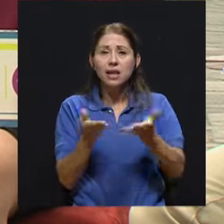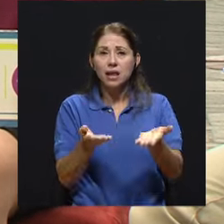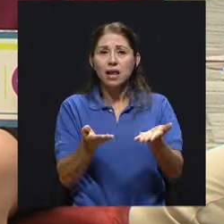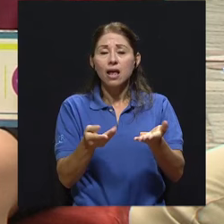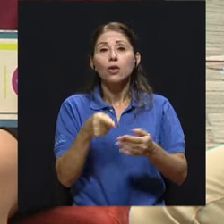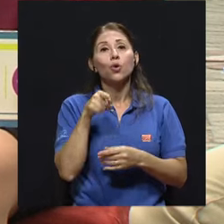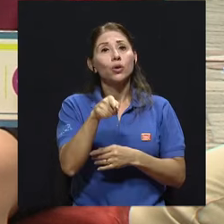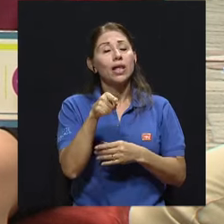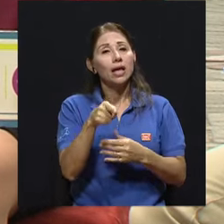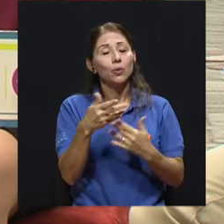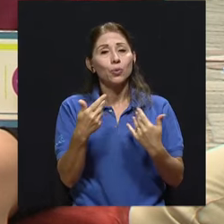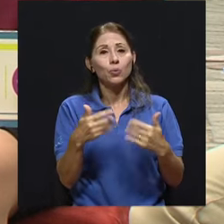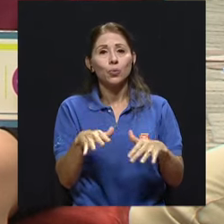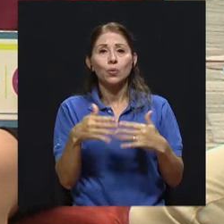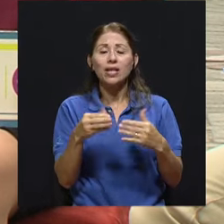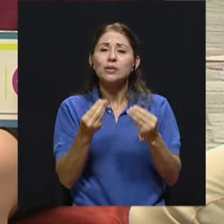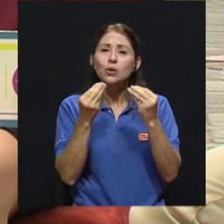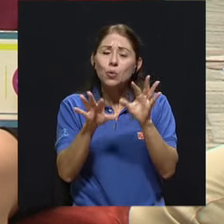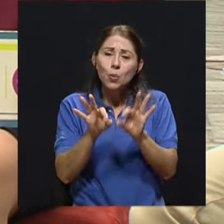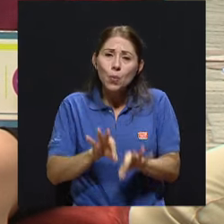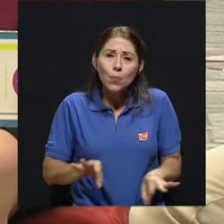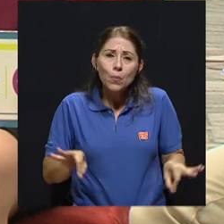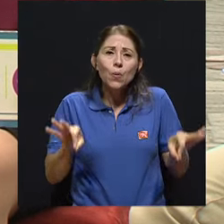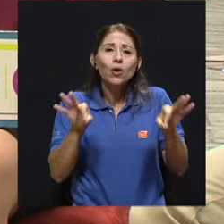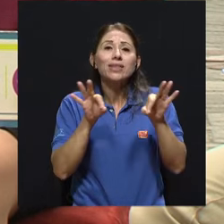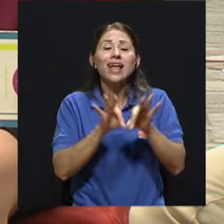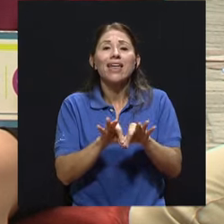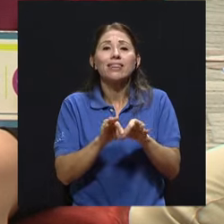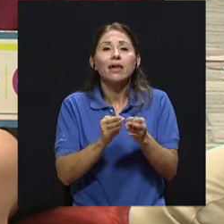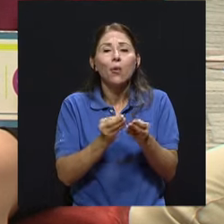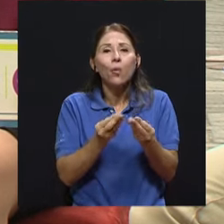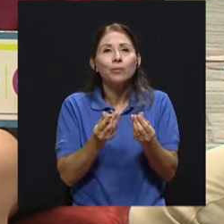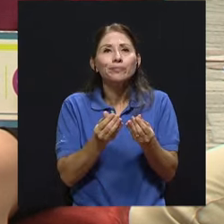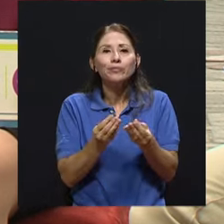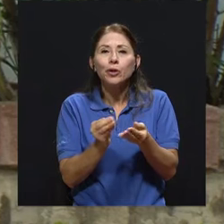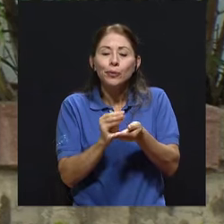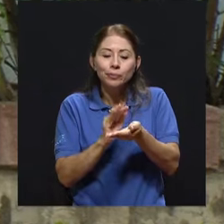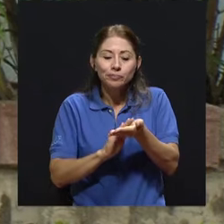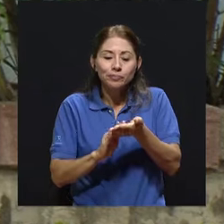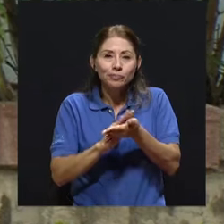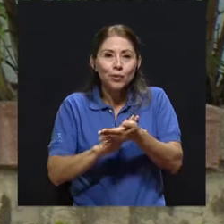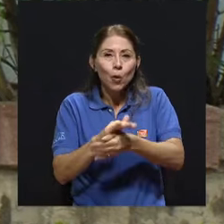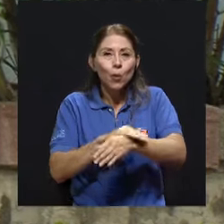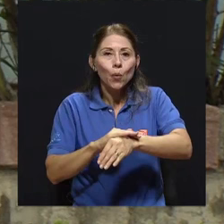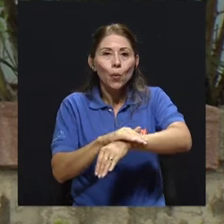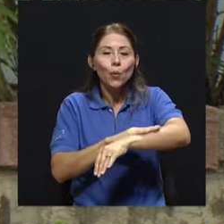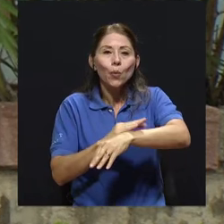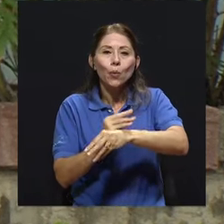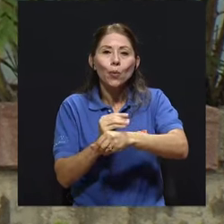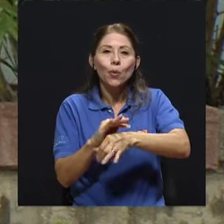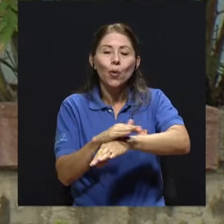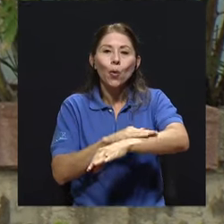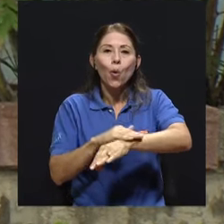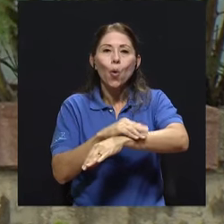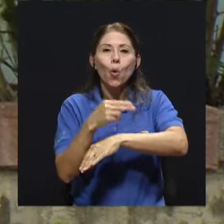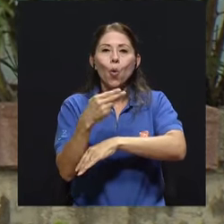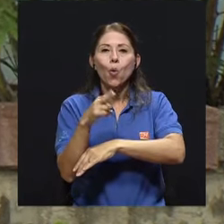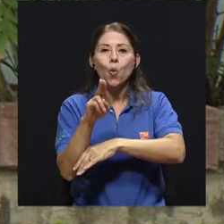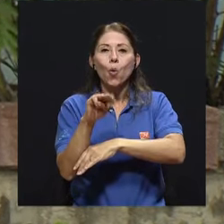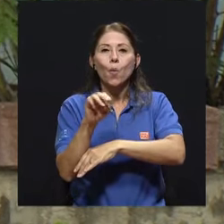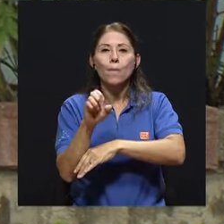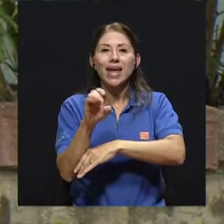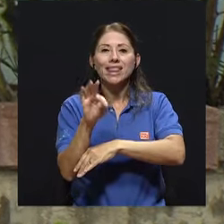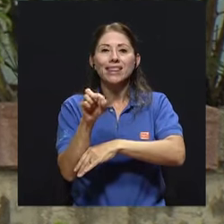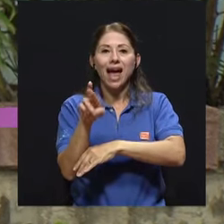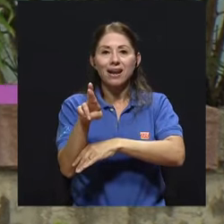es súper humectante, importante humectar la piel. La piel del adulto siempre tiene que estar muy